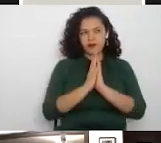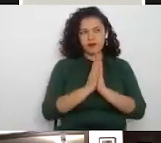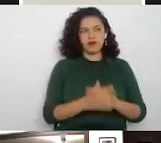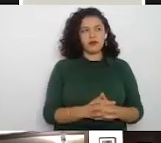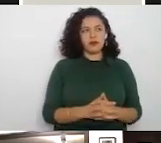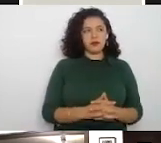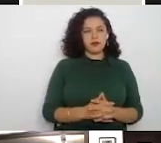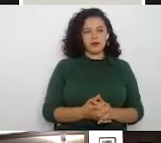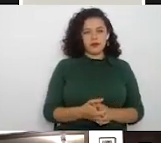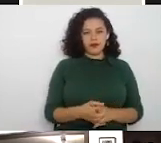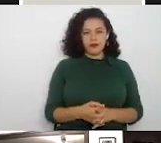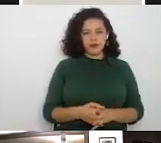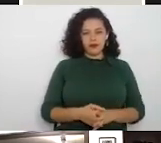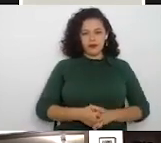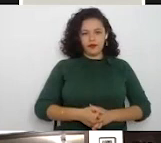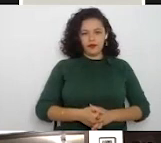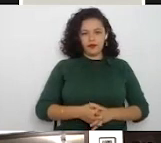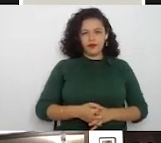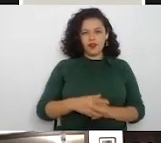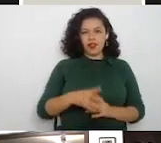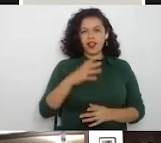¿no? Un poquito